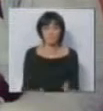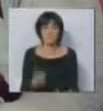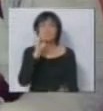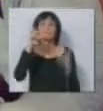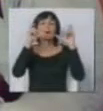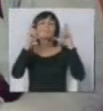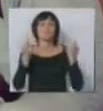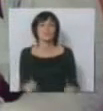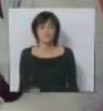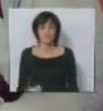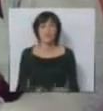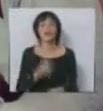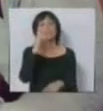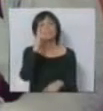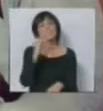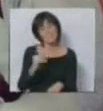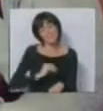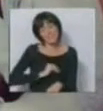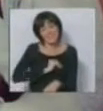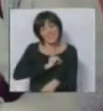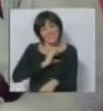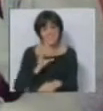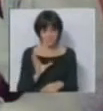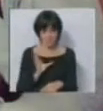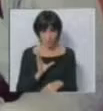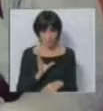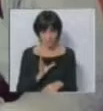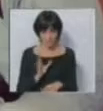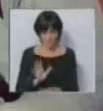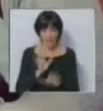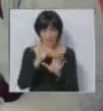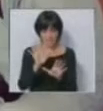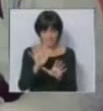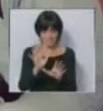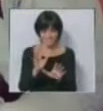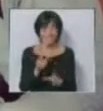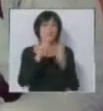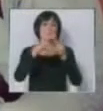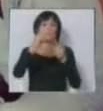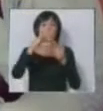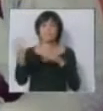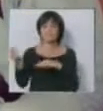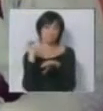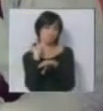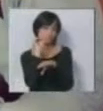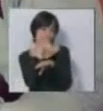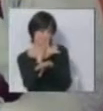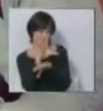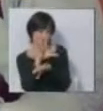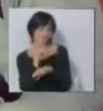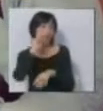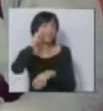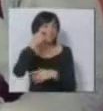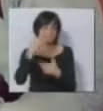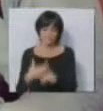la foto. ¿Qué? Día de los enamorados. Mirá. Así amaneció Wanda Nara con un hermoso